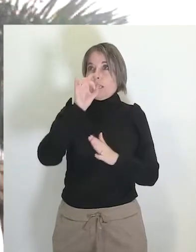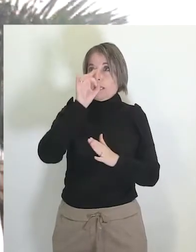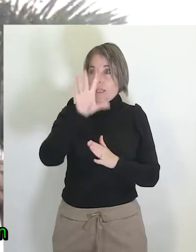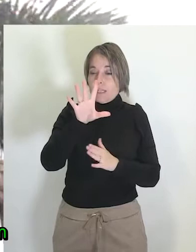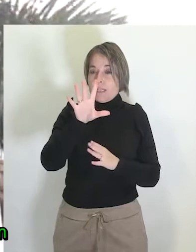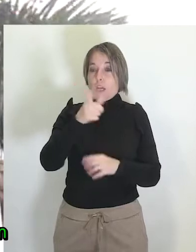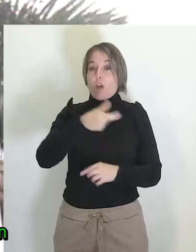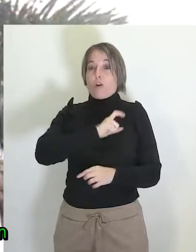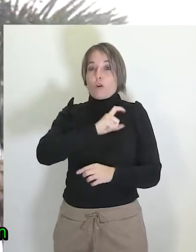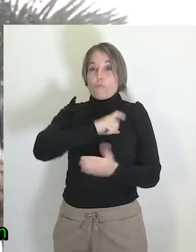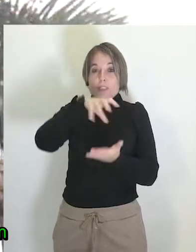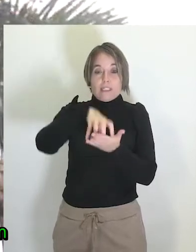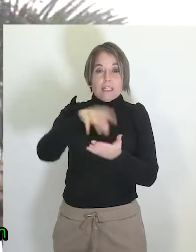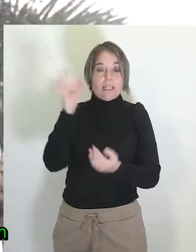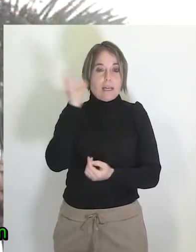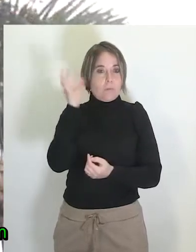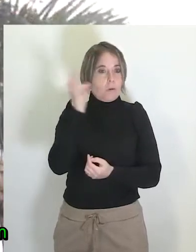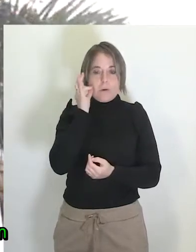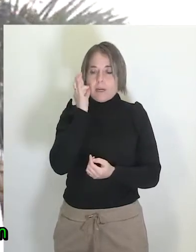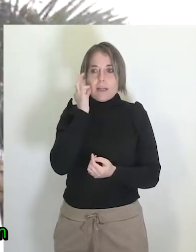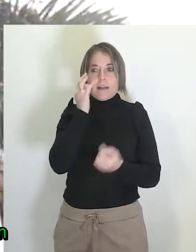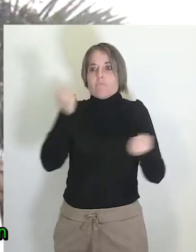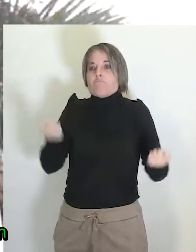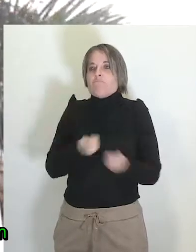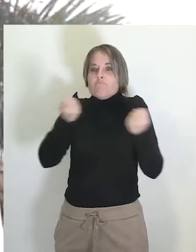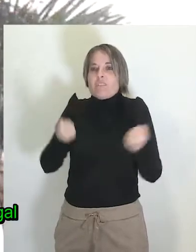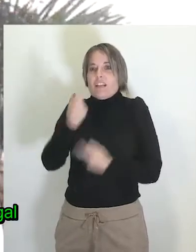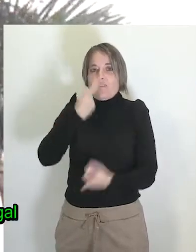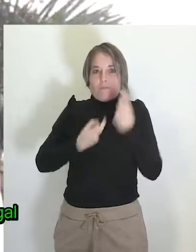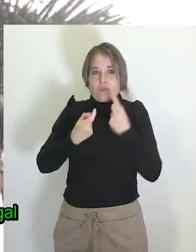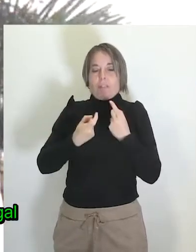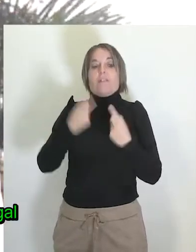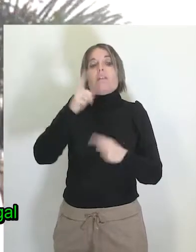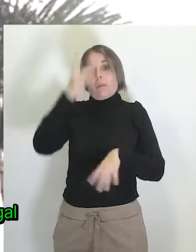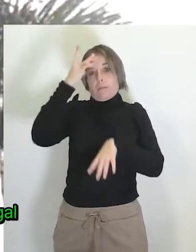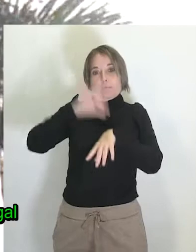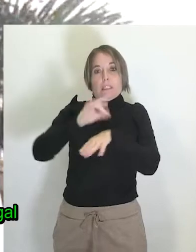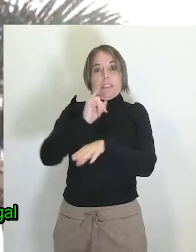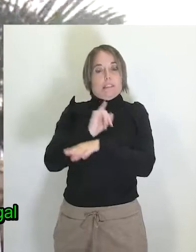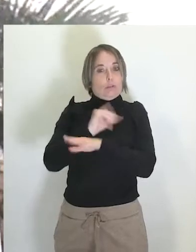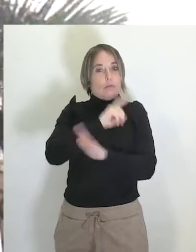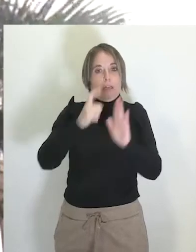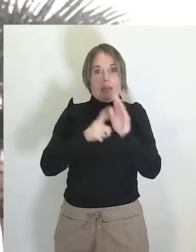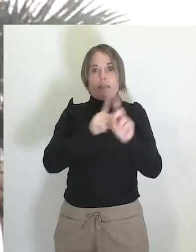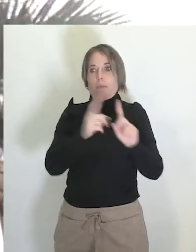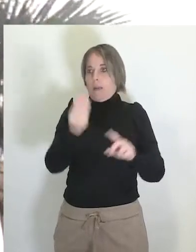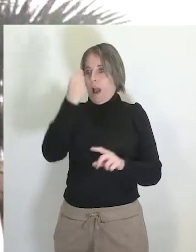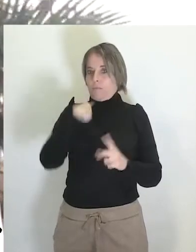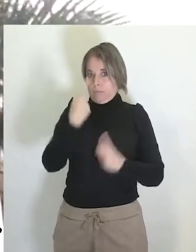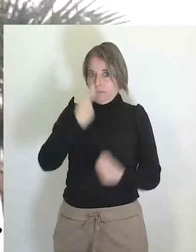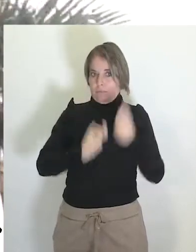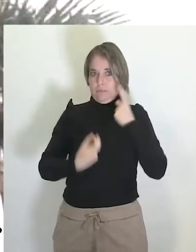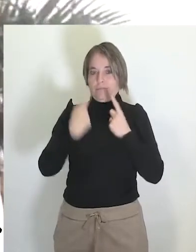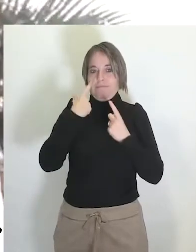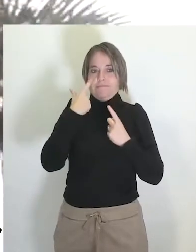2014-2015, la Comisaría de la Mujer dejó de publicar información y el Instituto de Medicina Legal también. Es